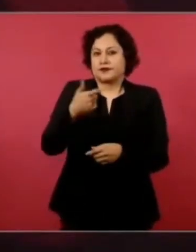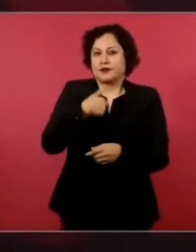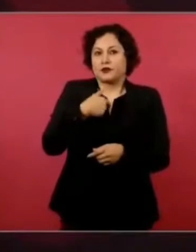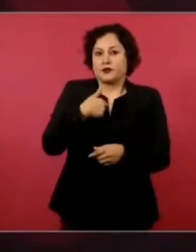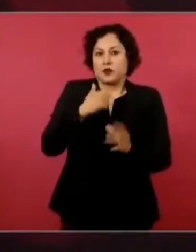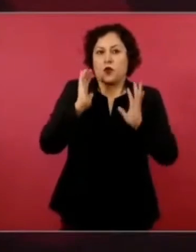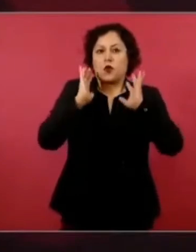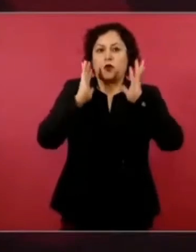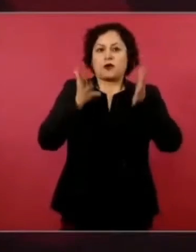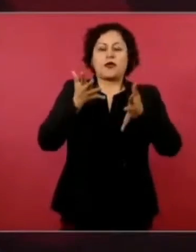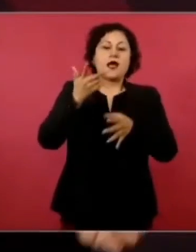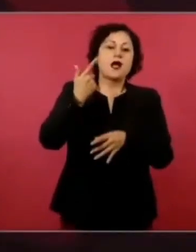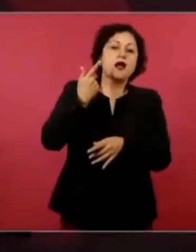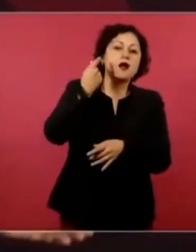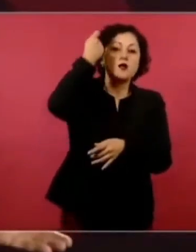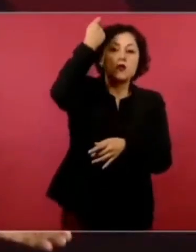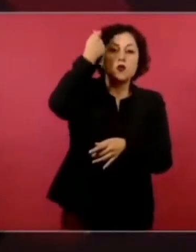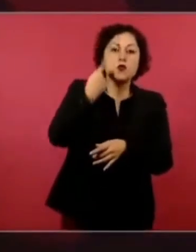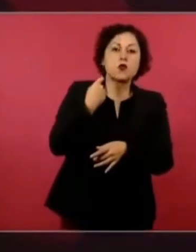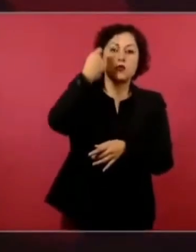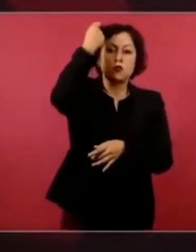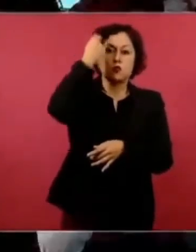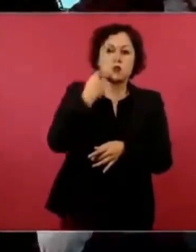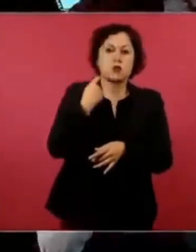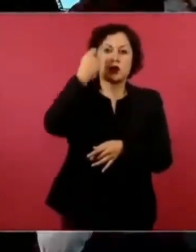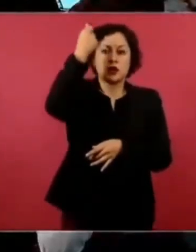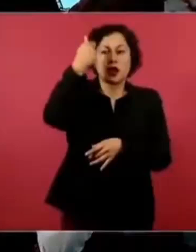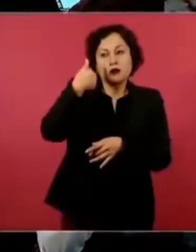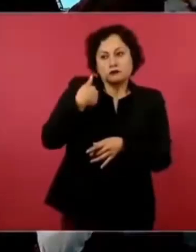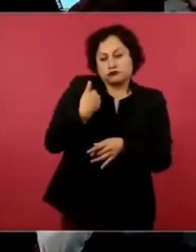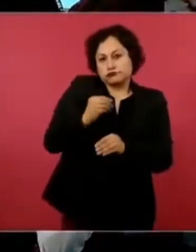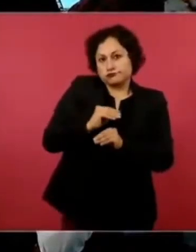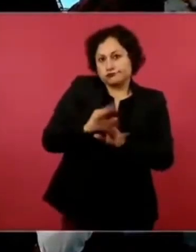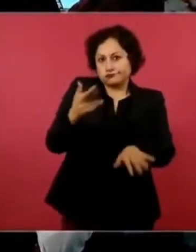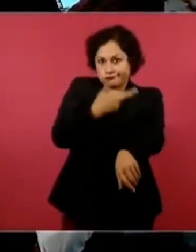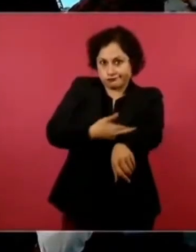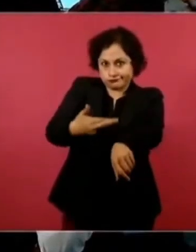a jubilar y voy a pedir pues mi licencia,